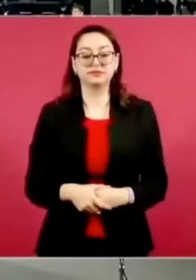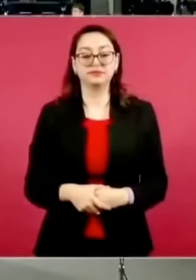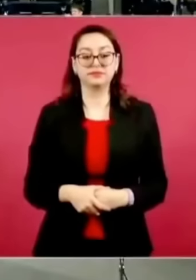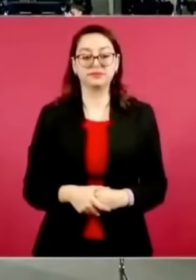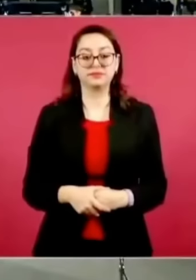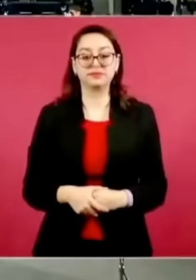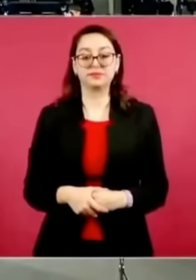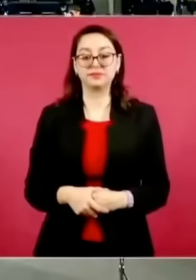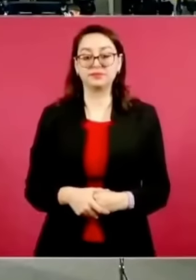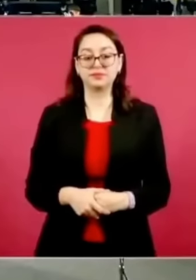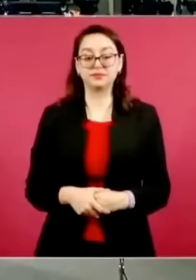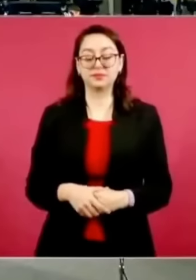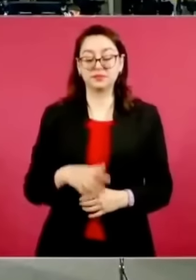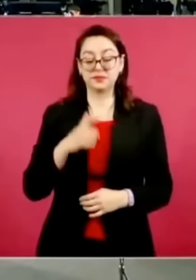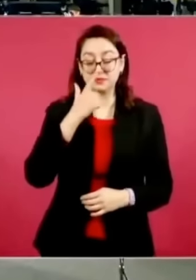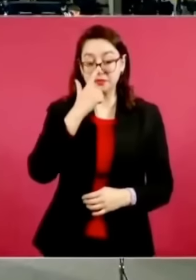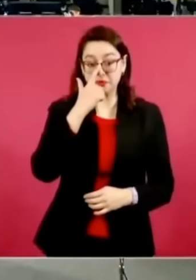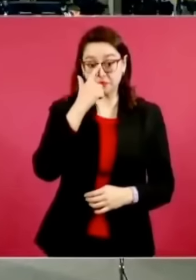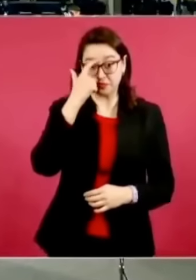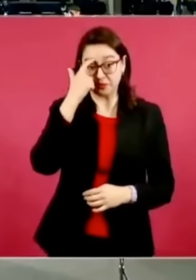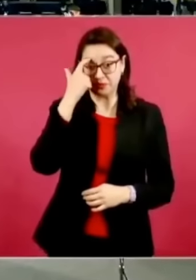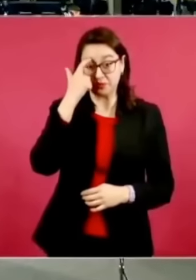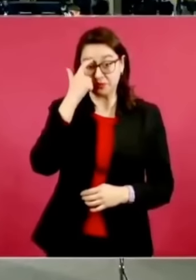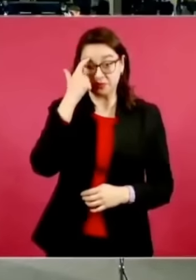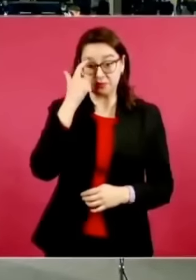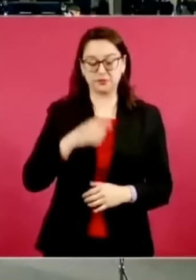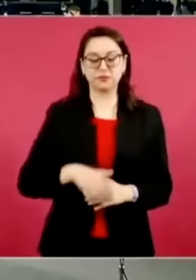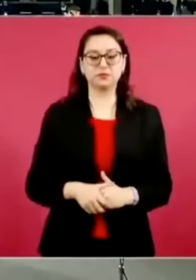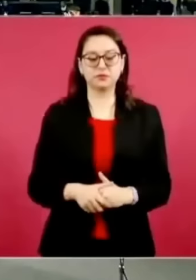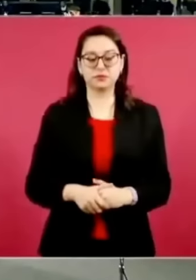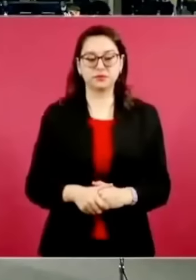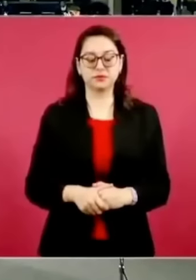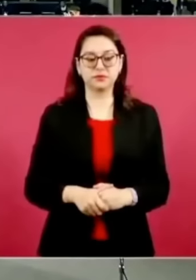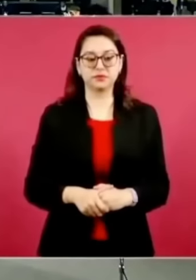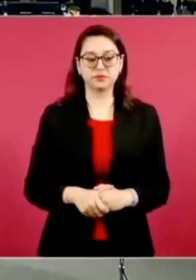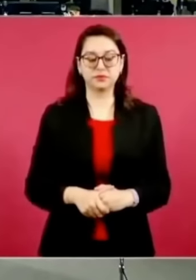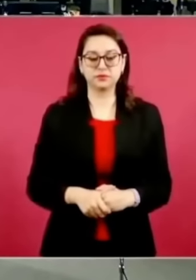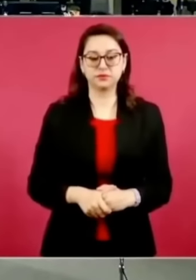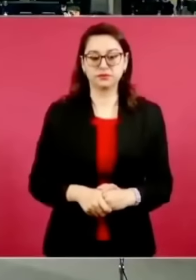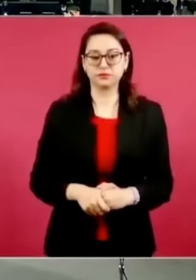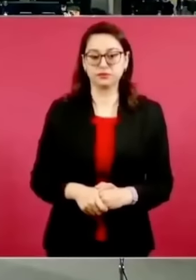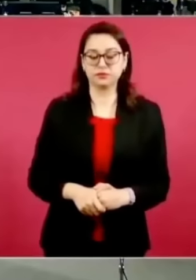Nada más, sí, sobre el tema, pero yo también tengo un… Cuando